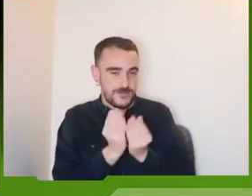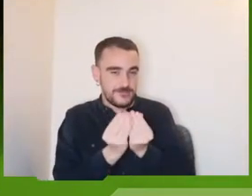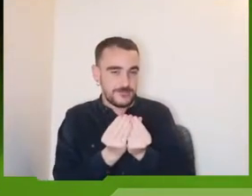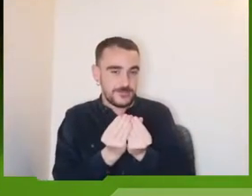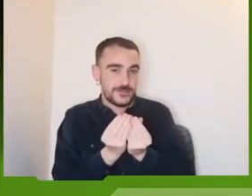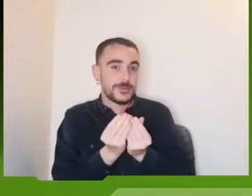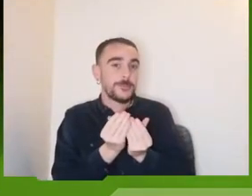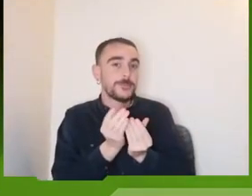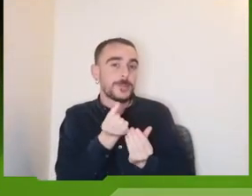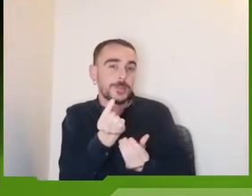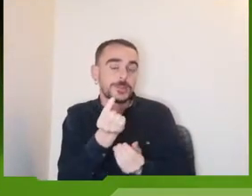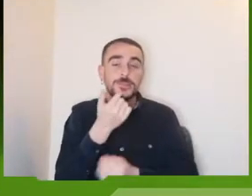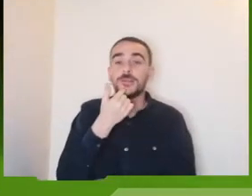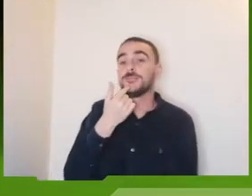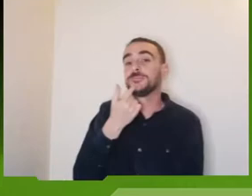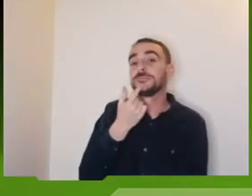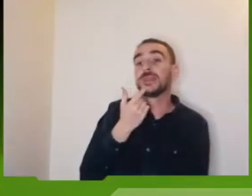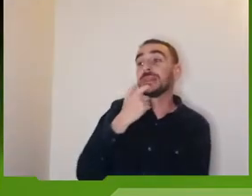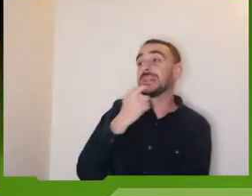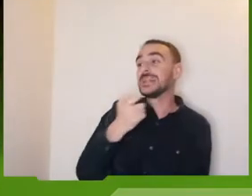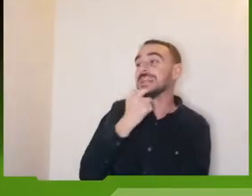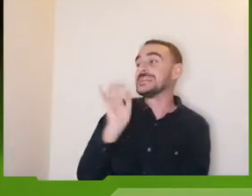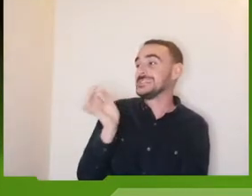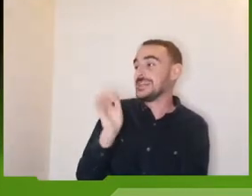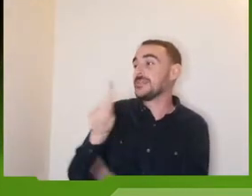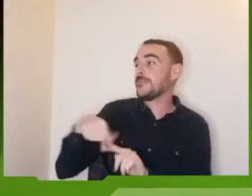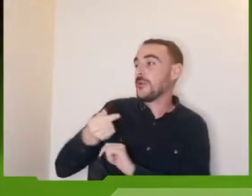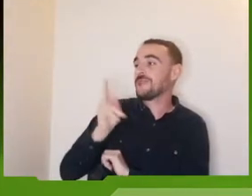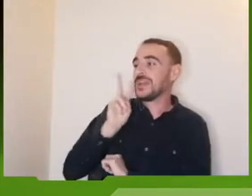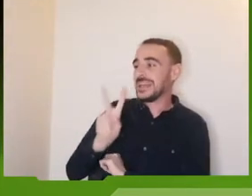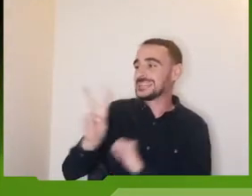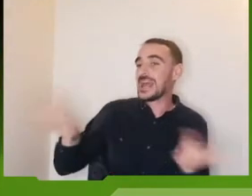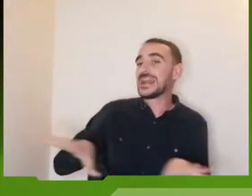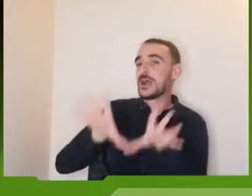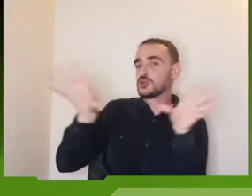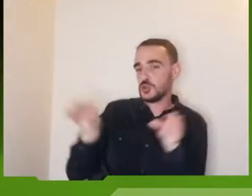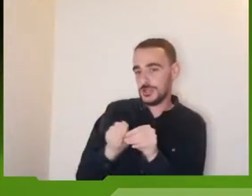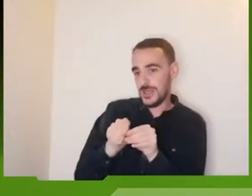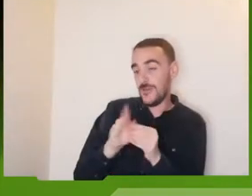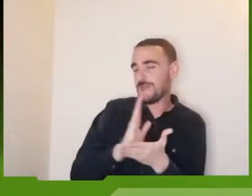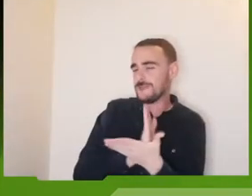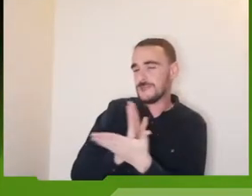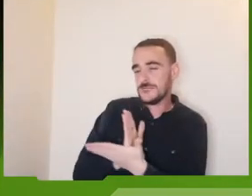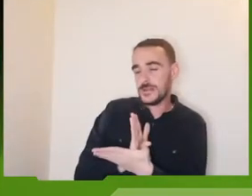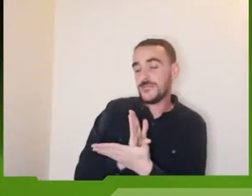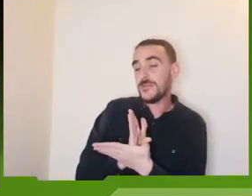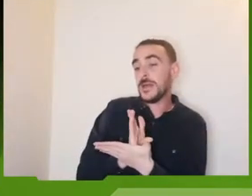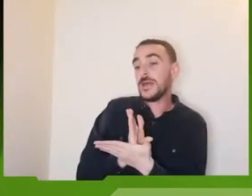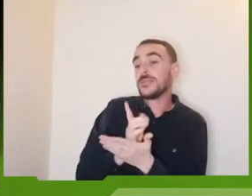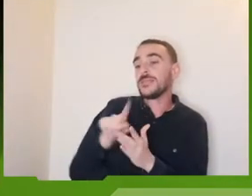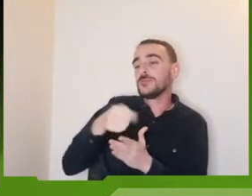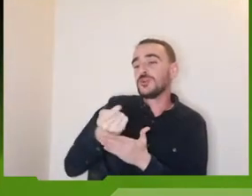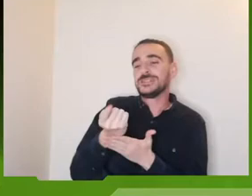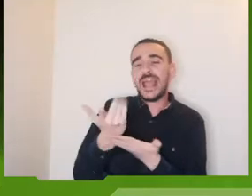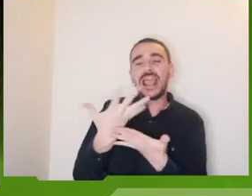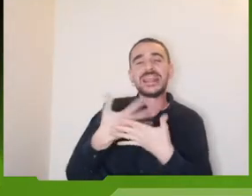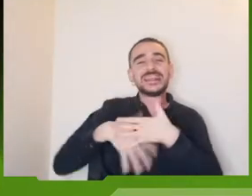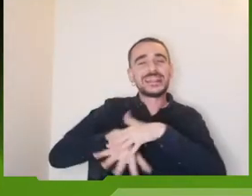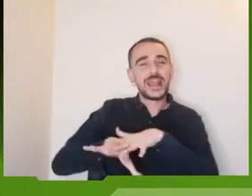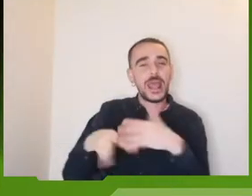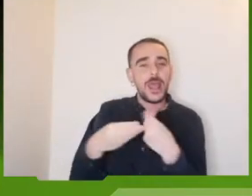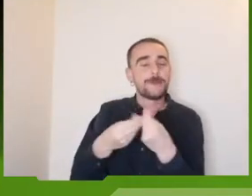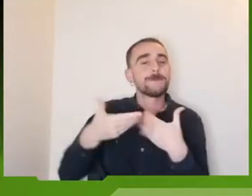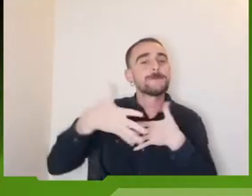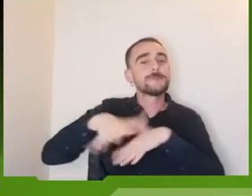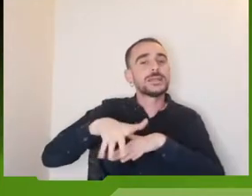de cortarla tan fina, tiene su qué, para que se integre perfecto con la bechamel, ¿sabes? Creo que hay gente que